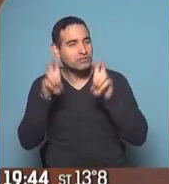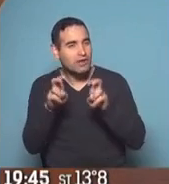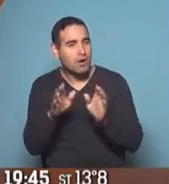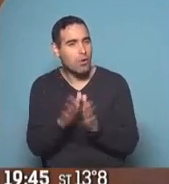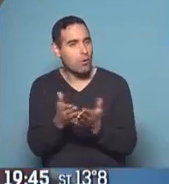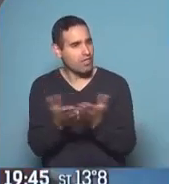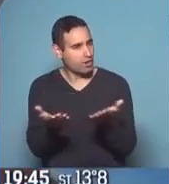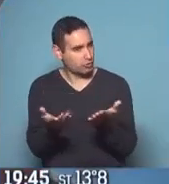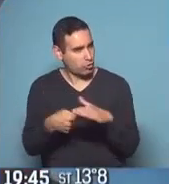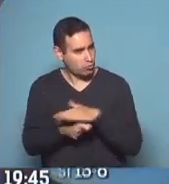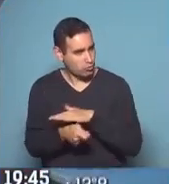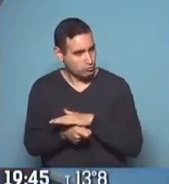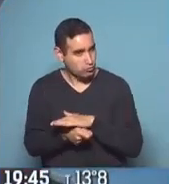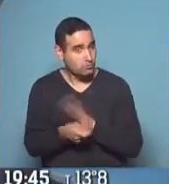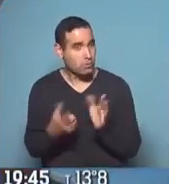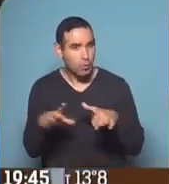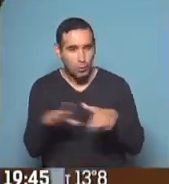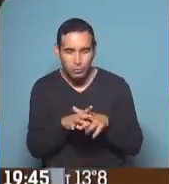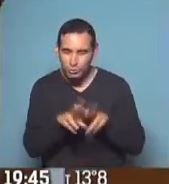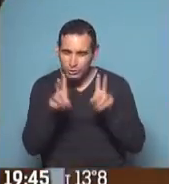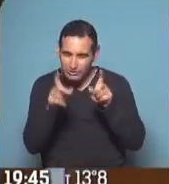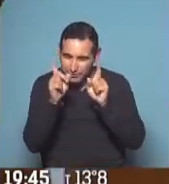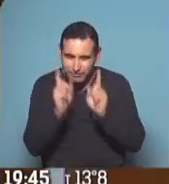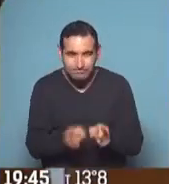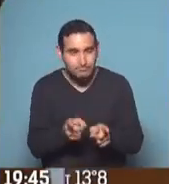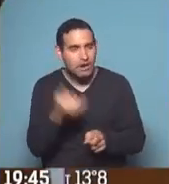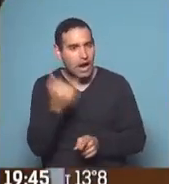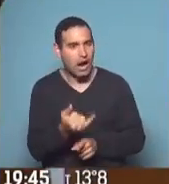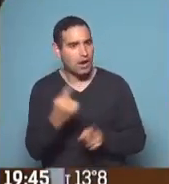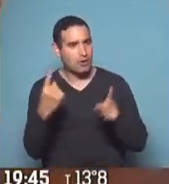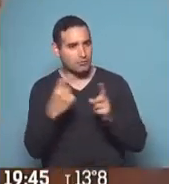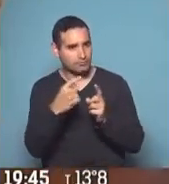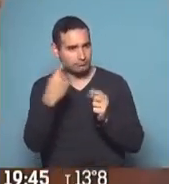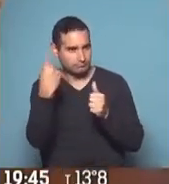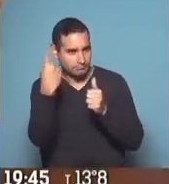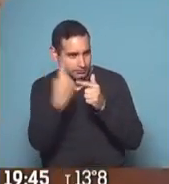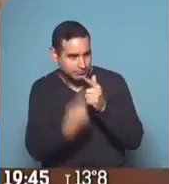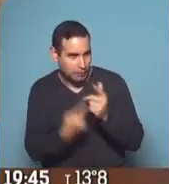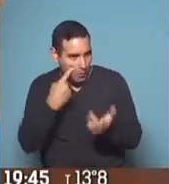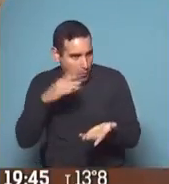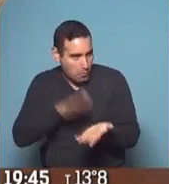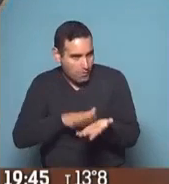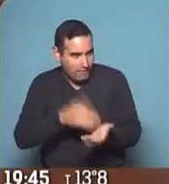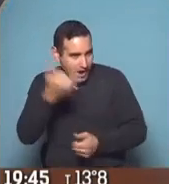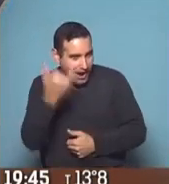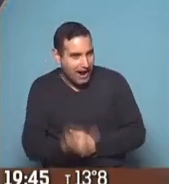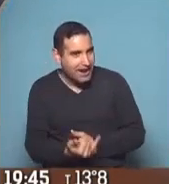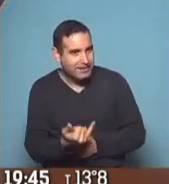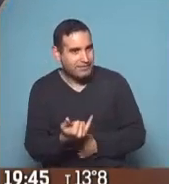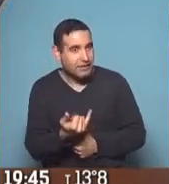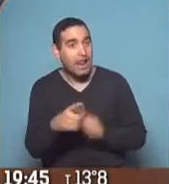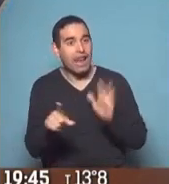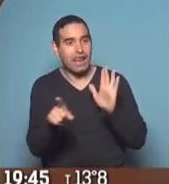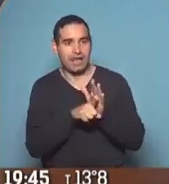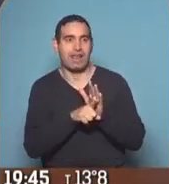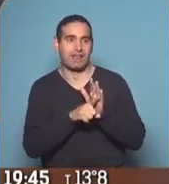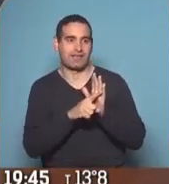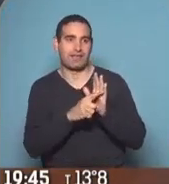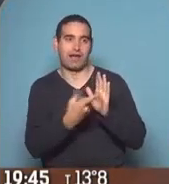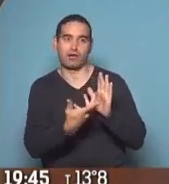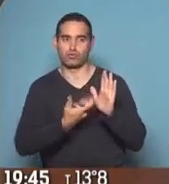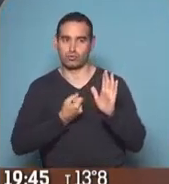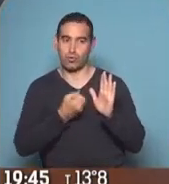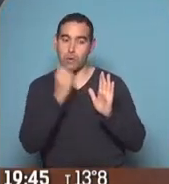en un caso concreto en una historia concreta con datos concretos y con pruebas reales lo que esa ley mejora